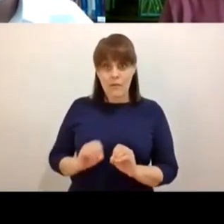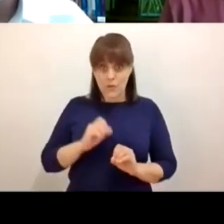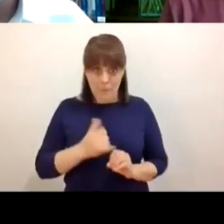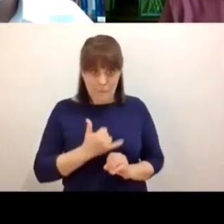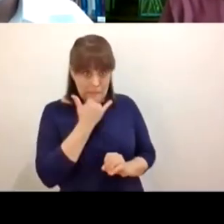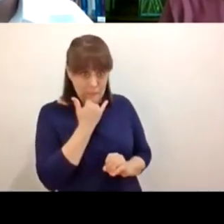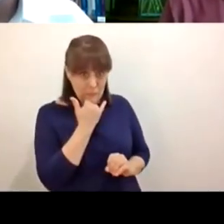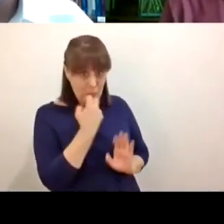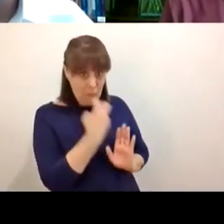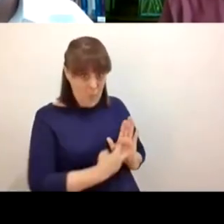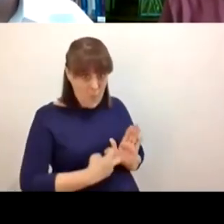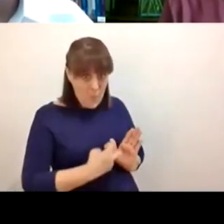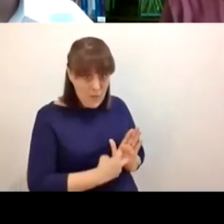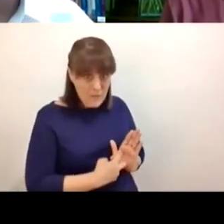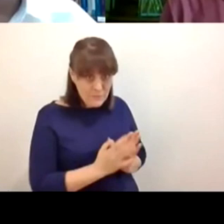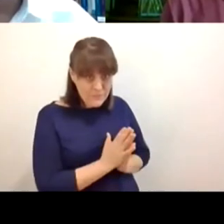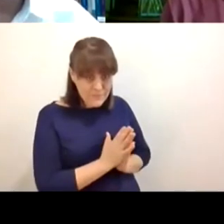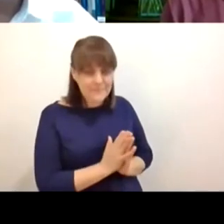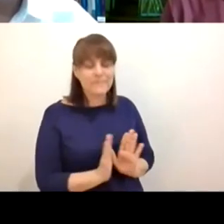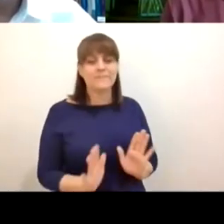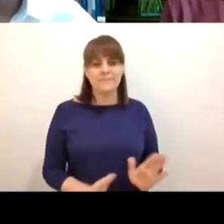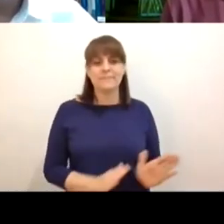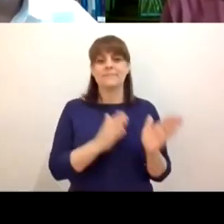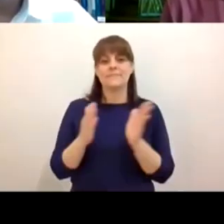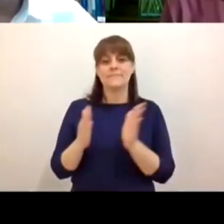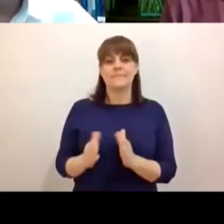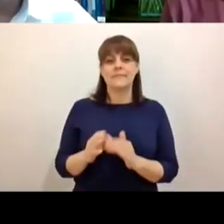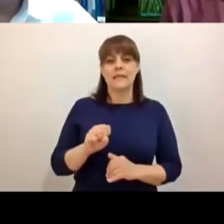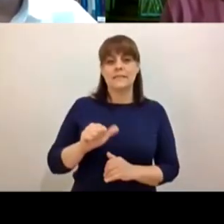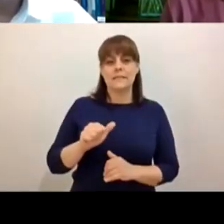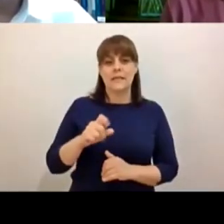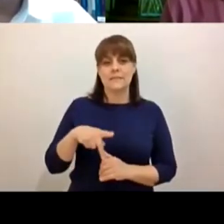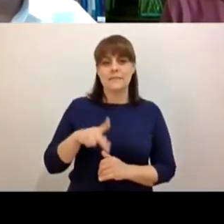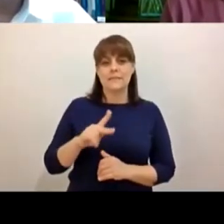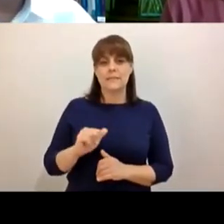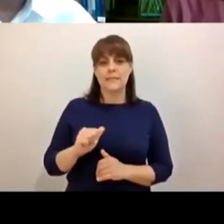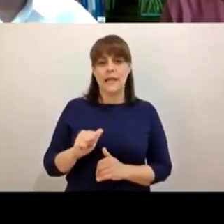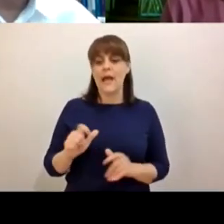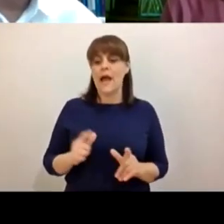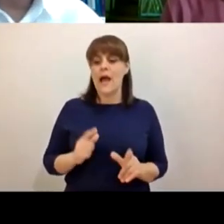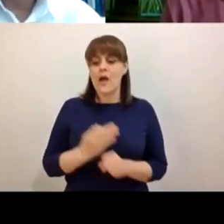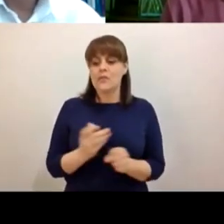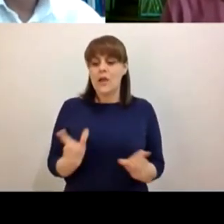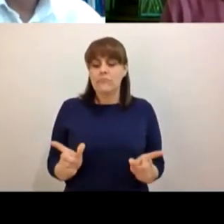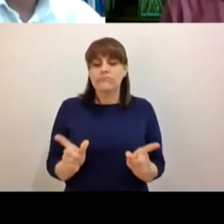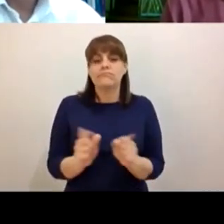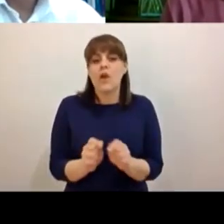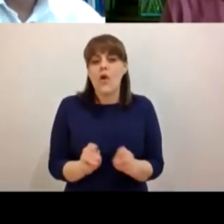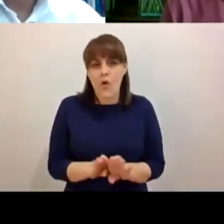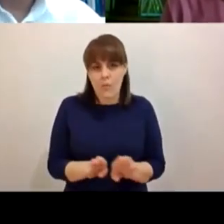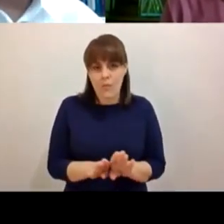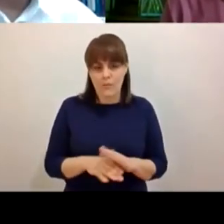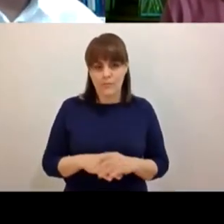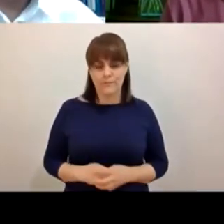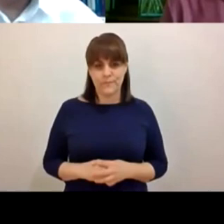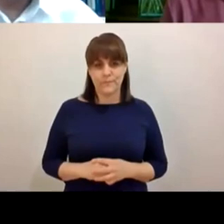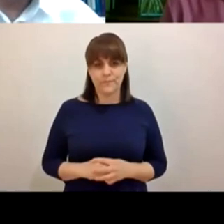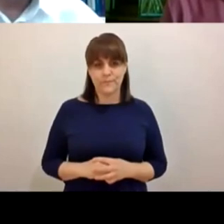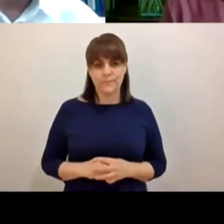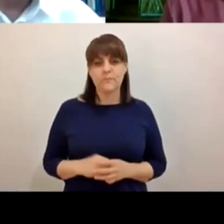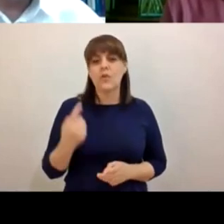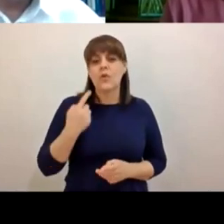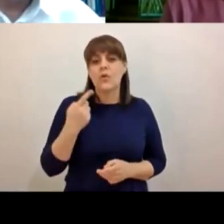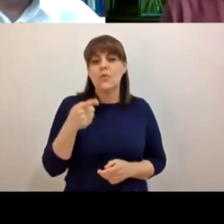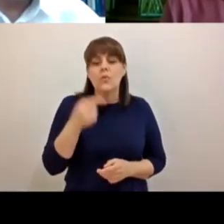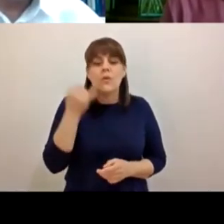de inmediato. Saskia, ¿cómo cerrarías y también cómo haríamos hincapié o cómo se